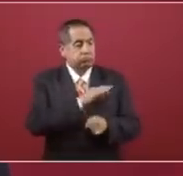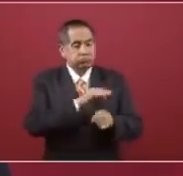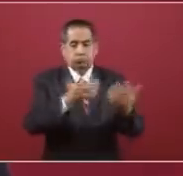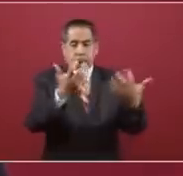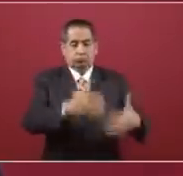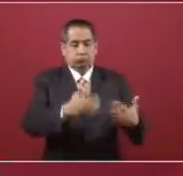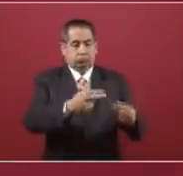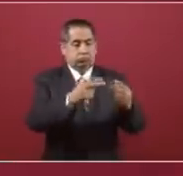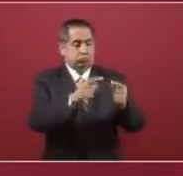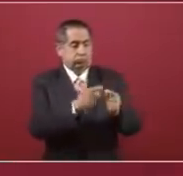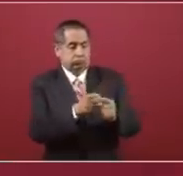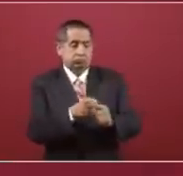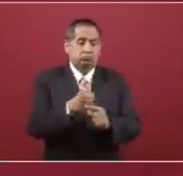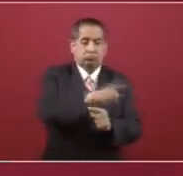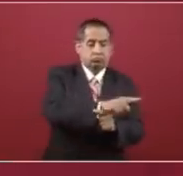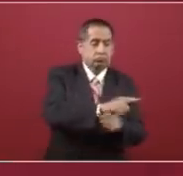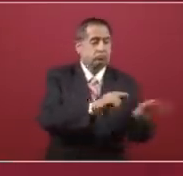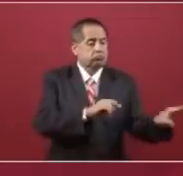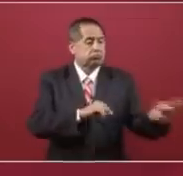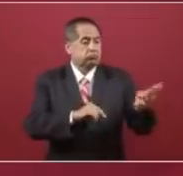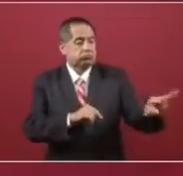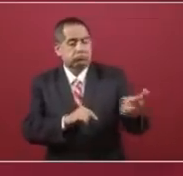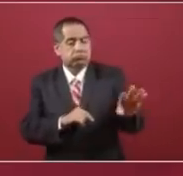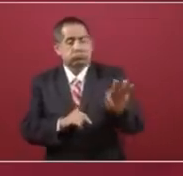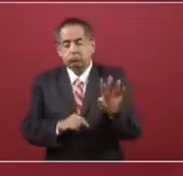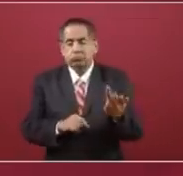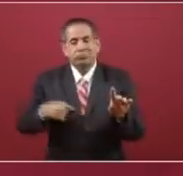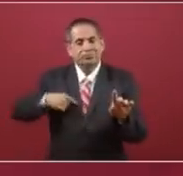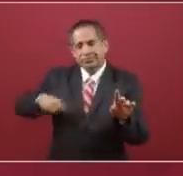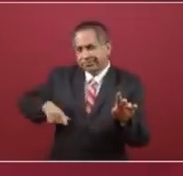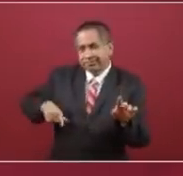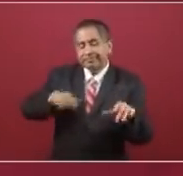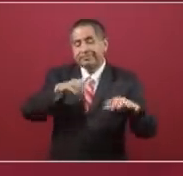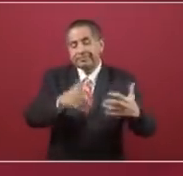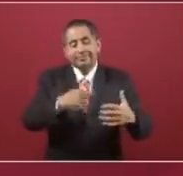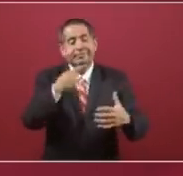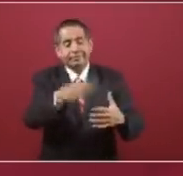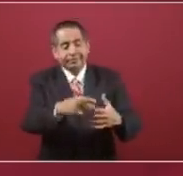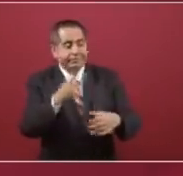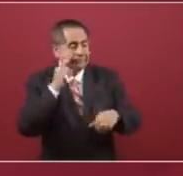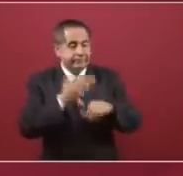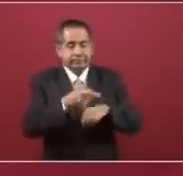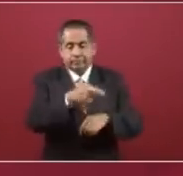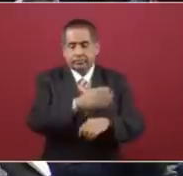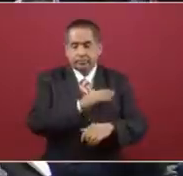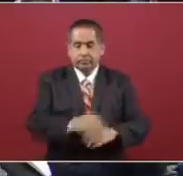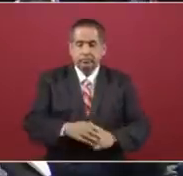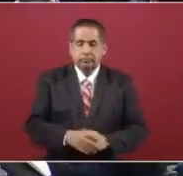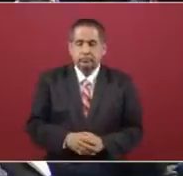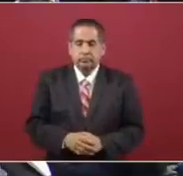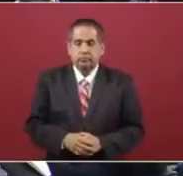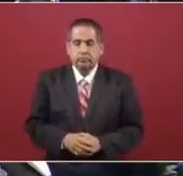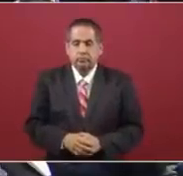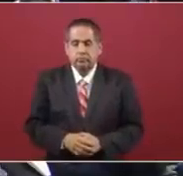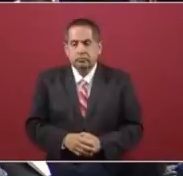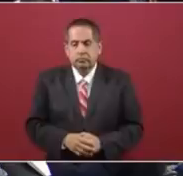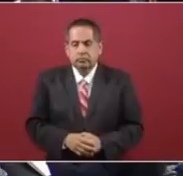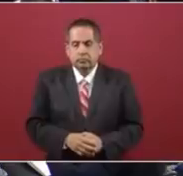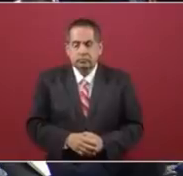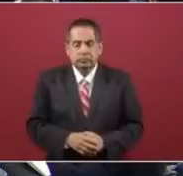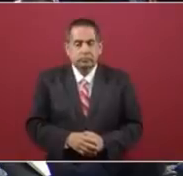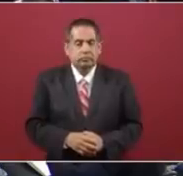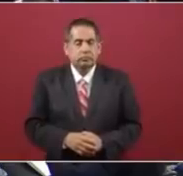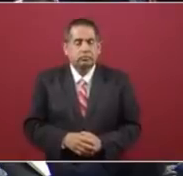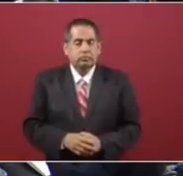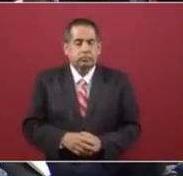empresa de seleccionar. Pero hay algunos señalamientos contra estas empresas cuatro de de